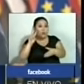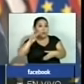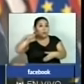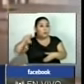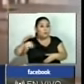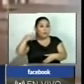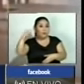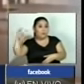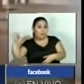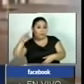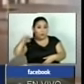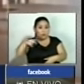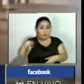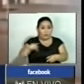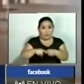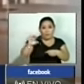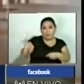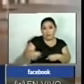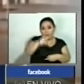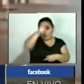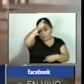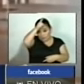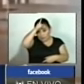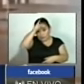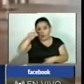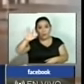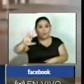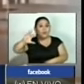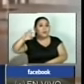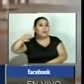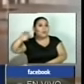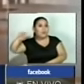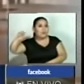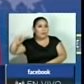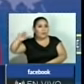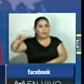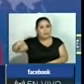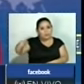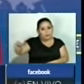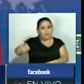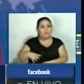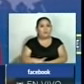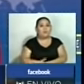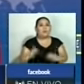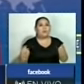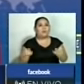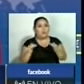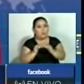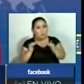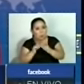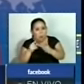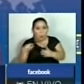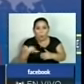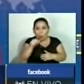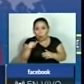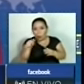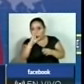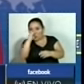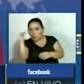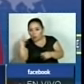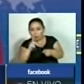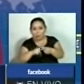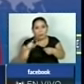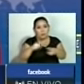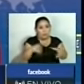euros, Francia y Alemania 500 y 525 millones de euros respectivamente. También respondieron al llamado otros gobiernos,